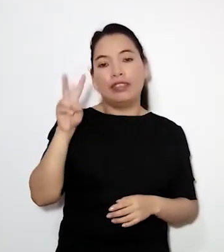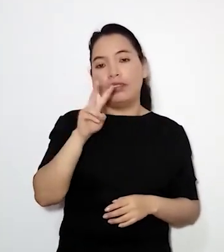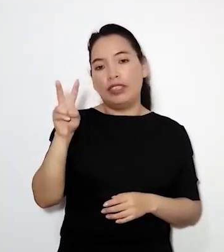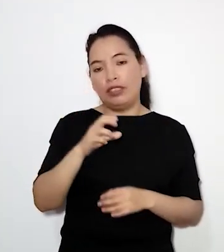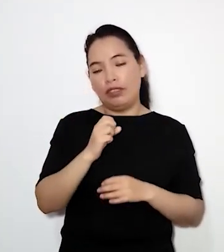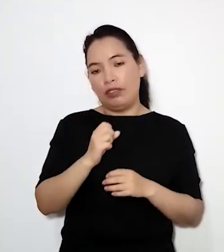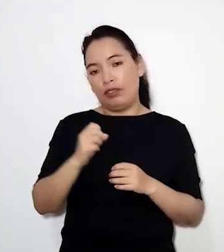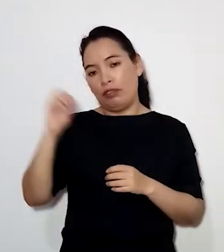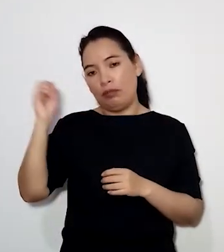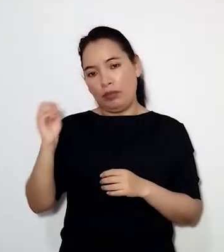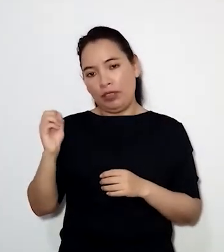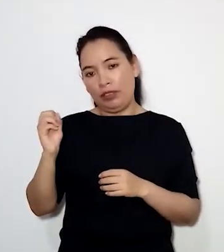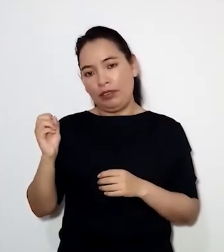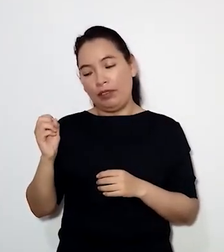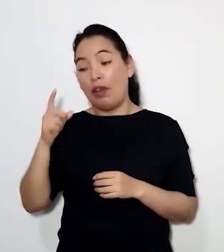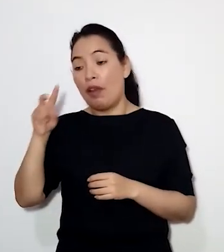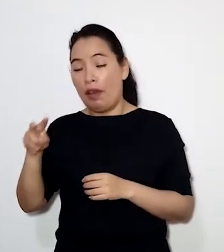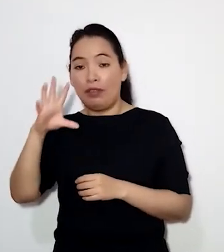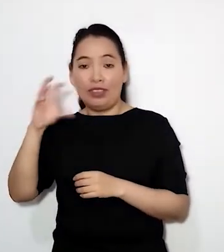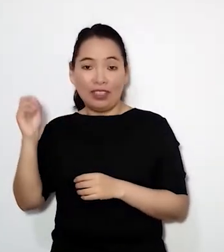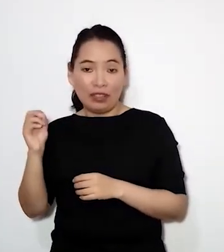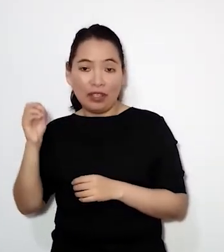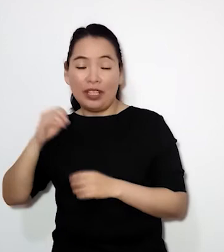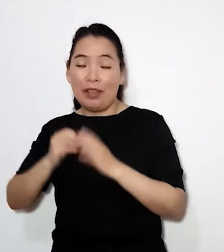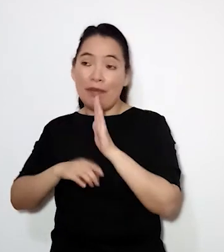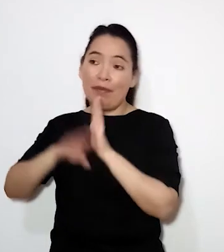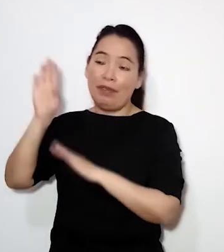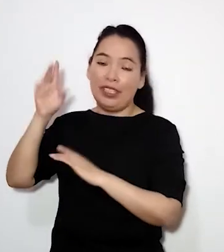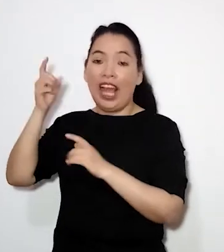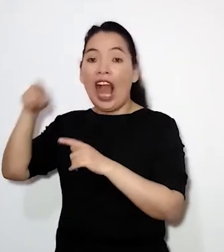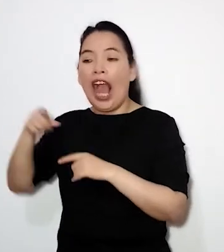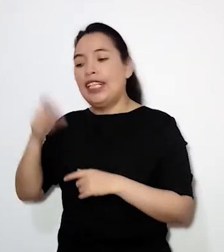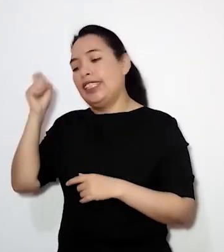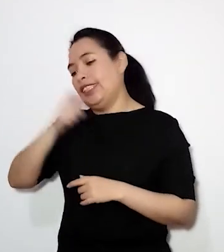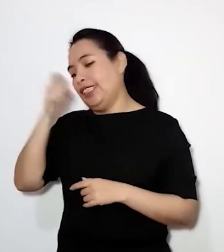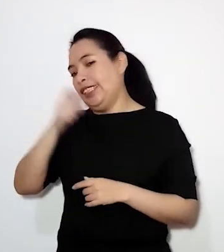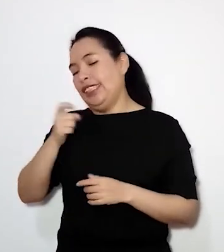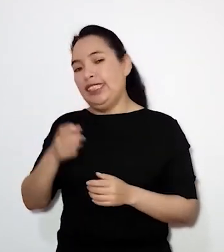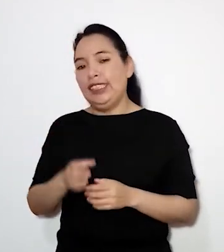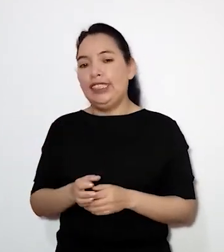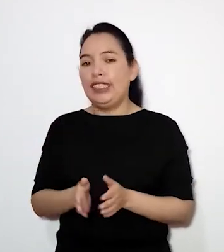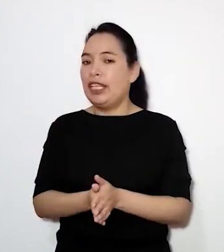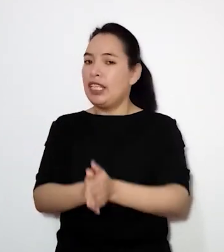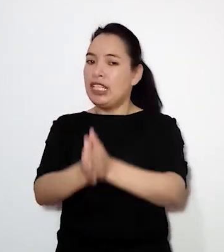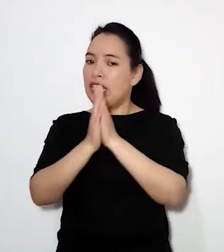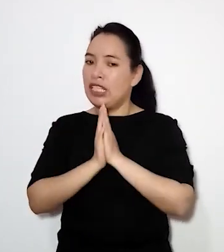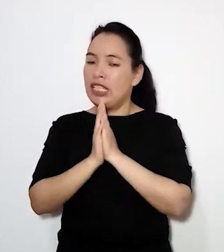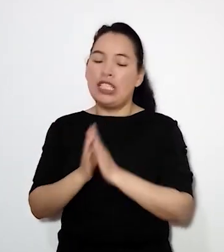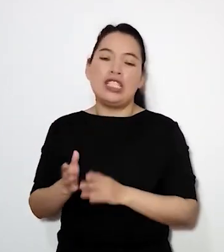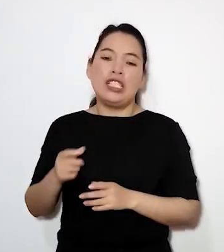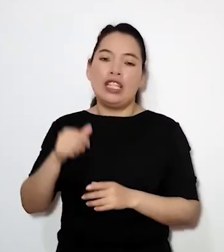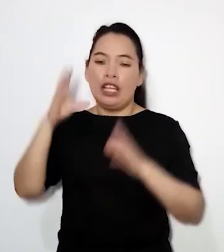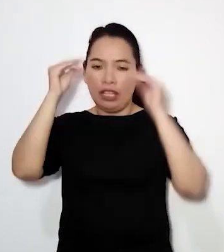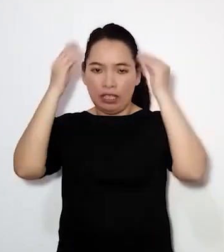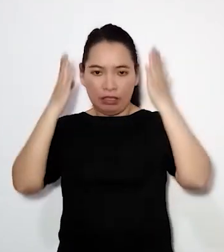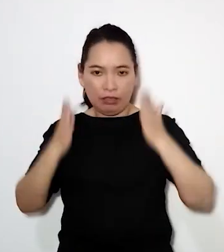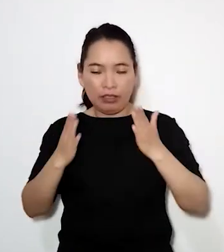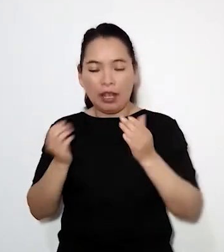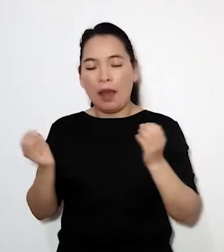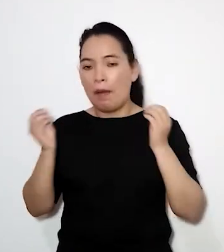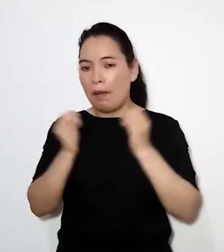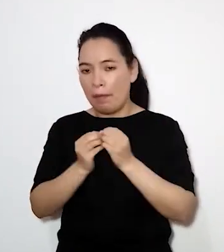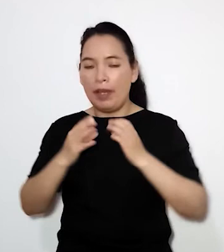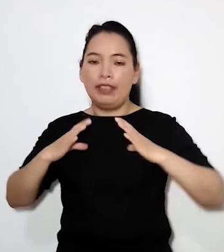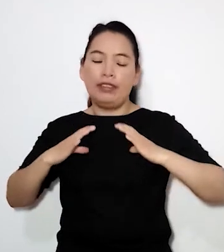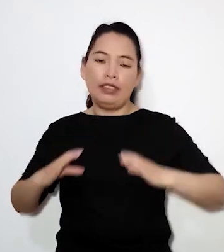necesidad de mayor y mejor formación docente, hay una exigencia por parte de las y los docentes de recibir mayor formación